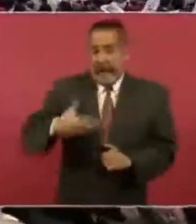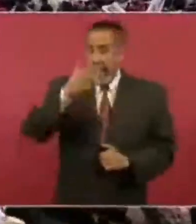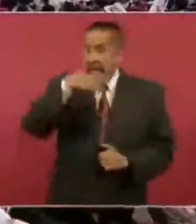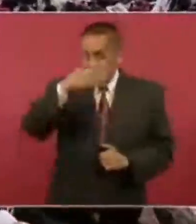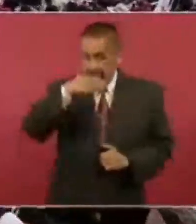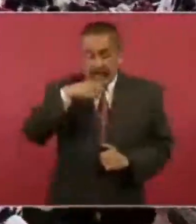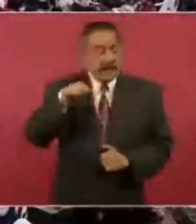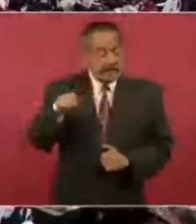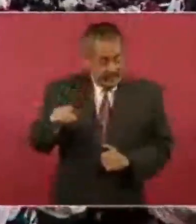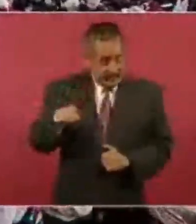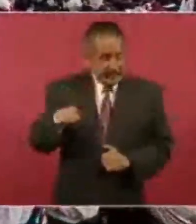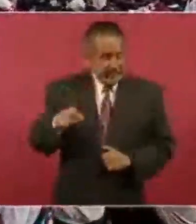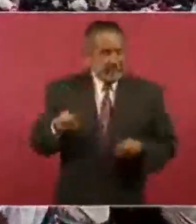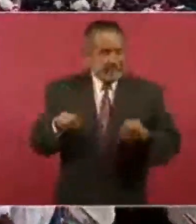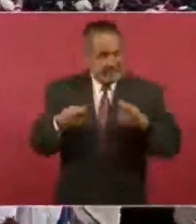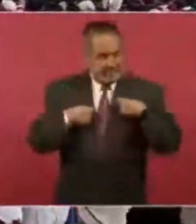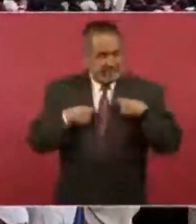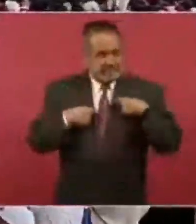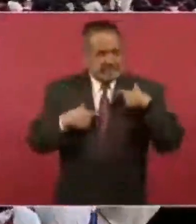ya